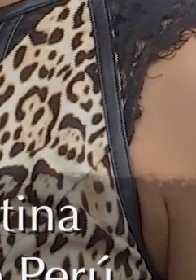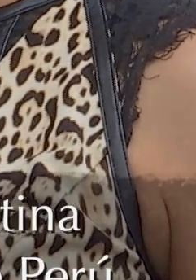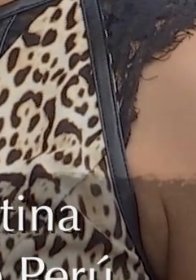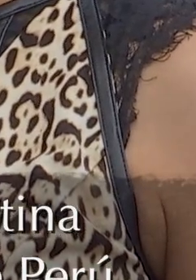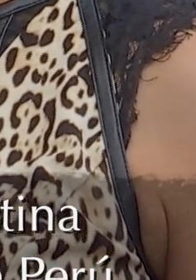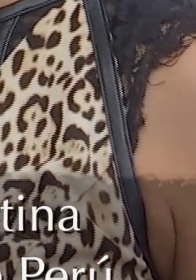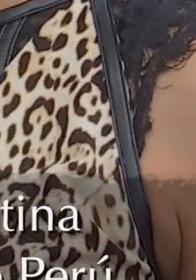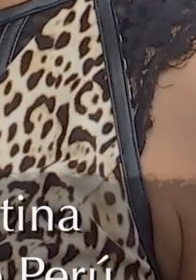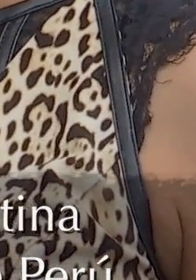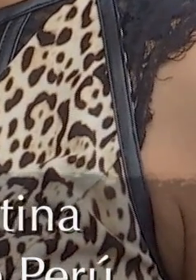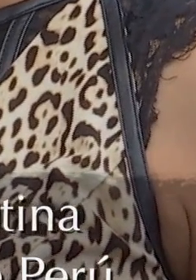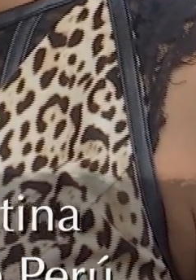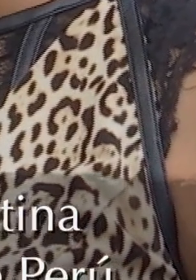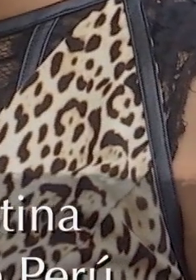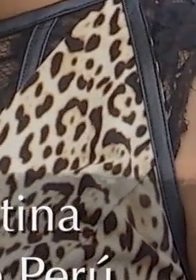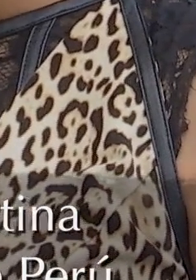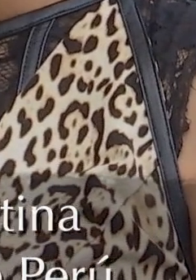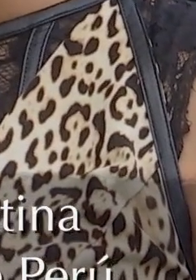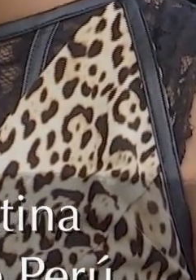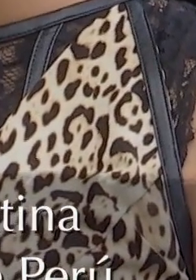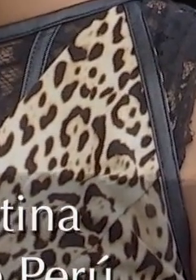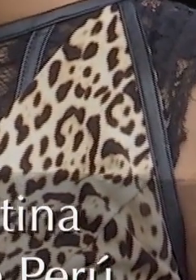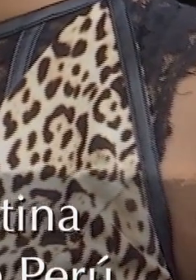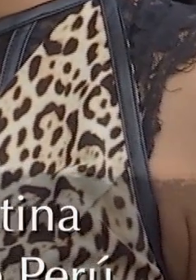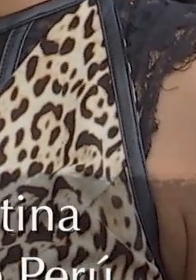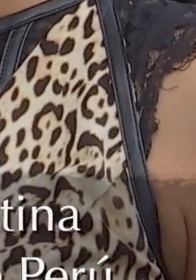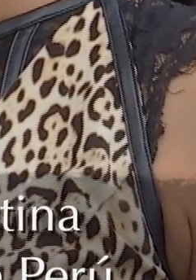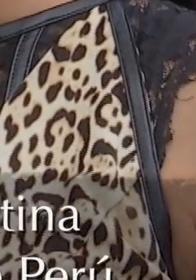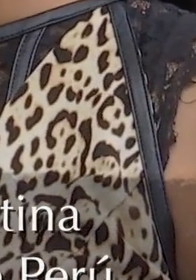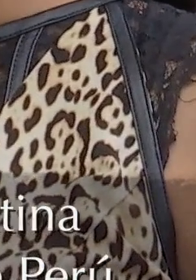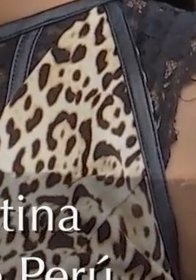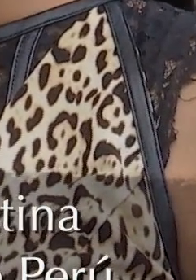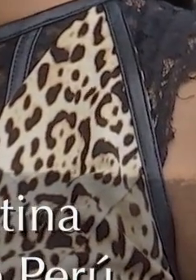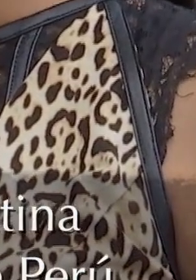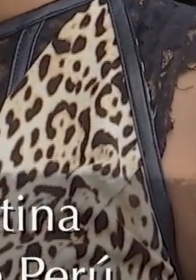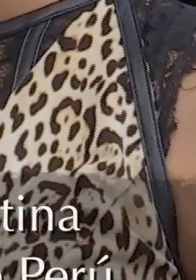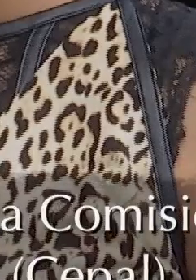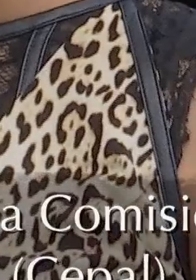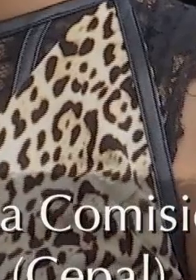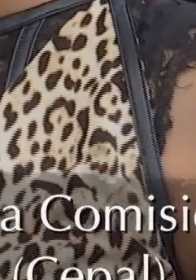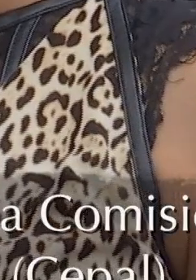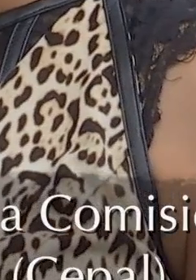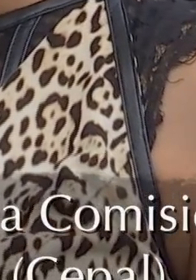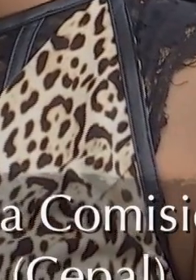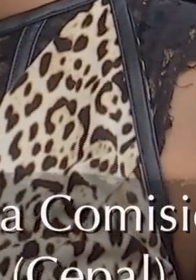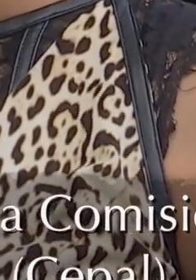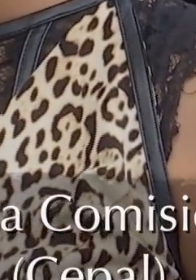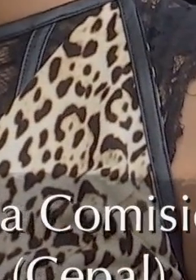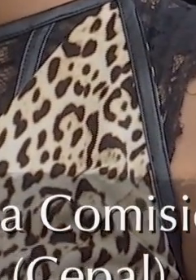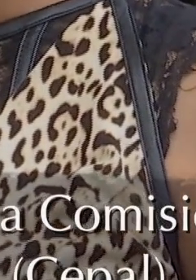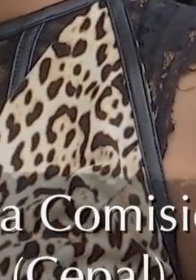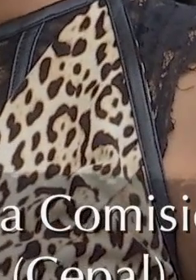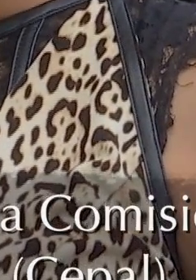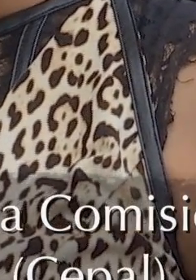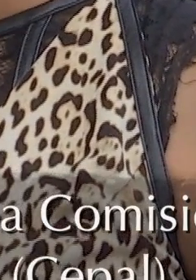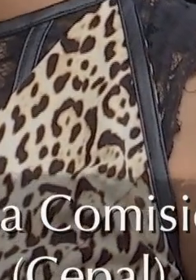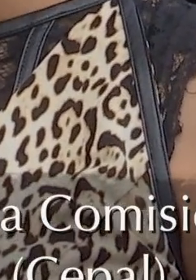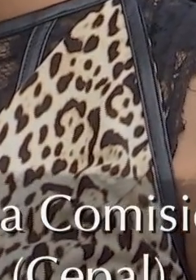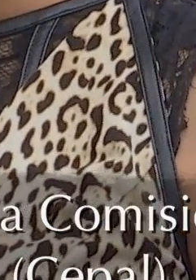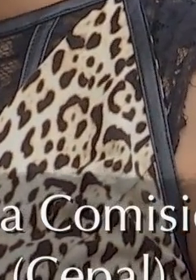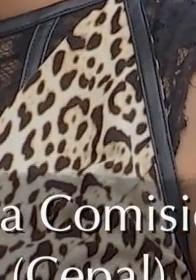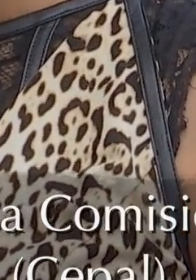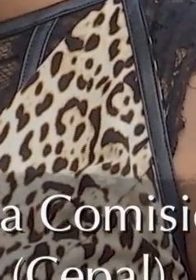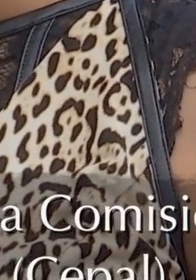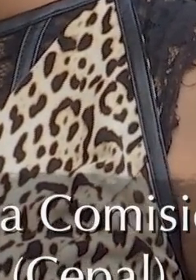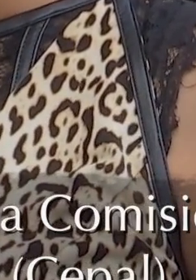México es el segundo país de América Latina y el Caribe, por debajo de Brasil y arriba de Perú, con mayor prevalencia de trabajo infantil,